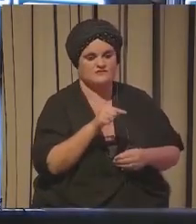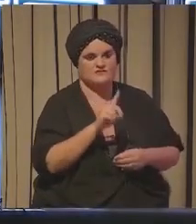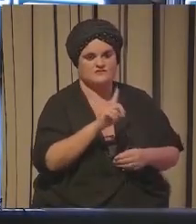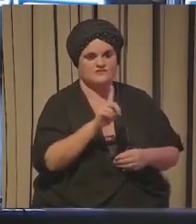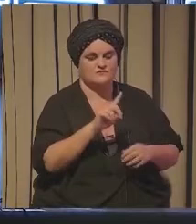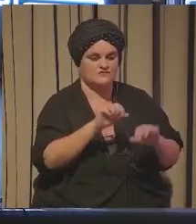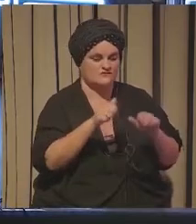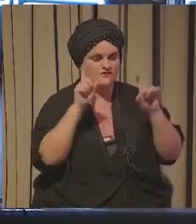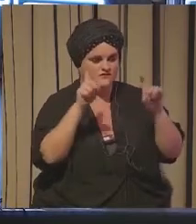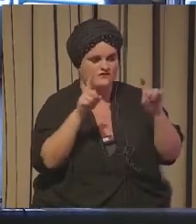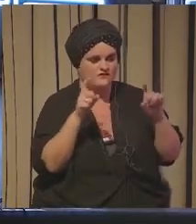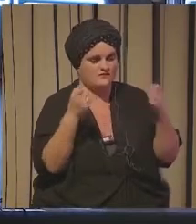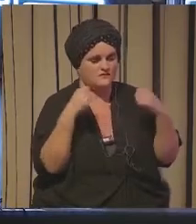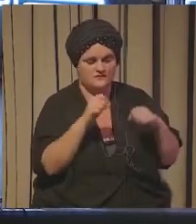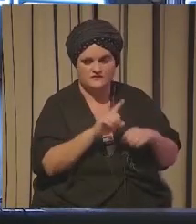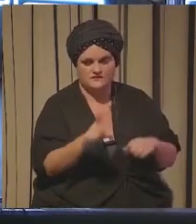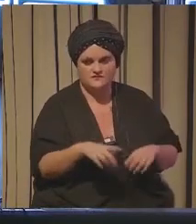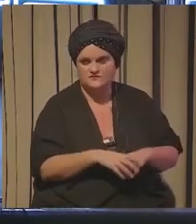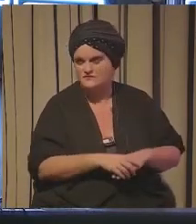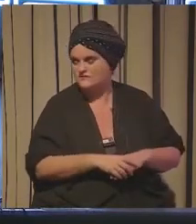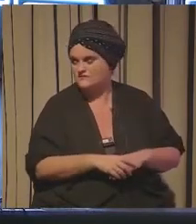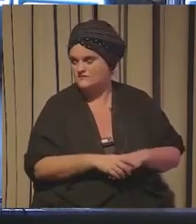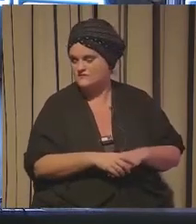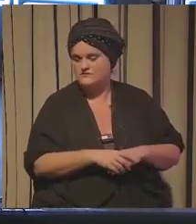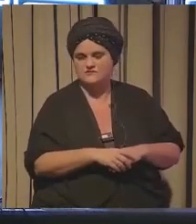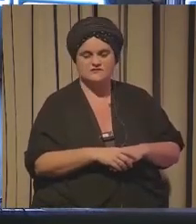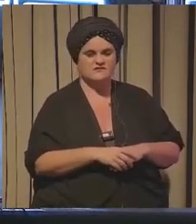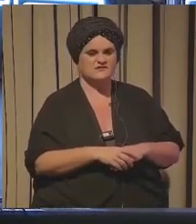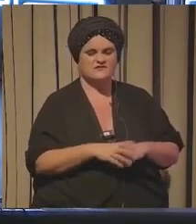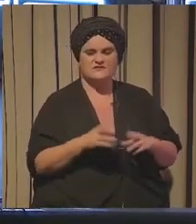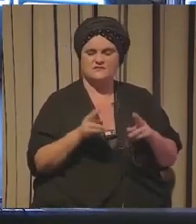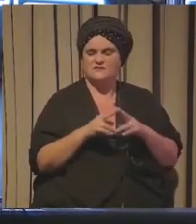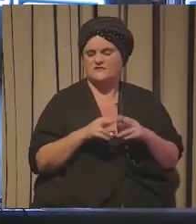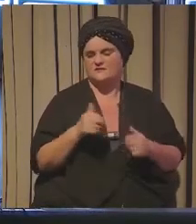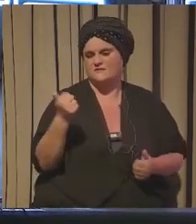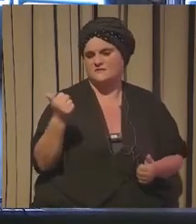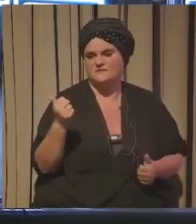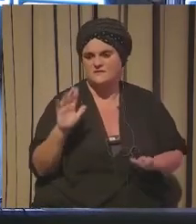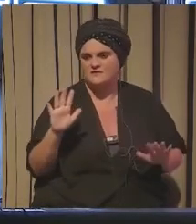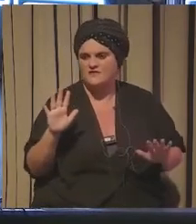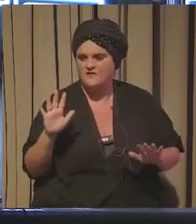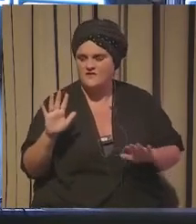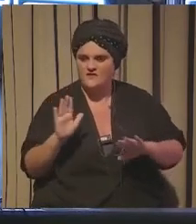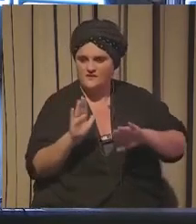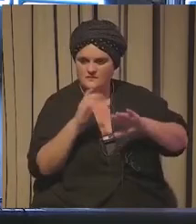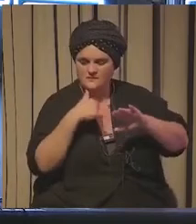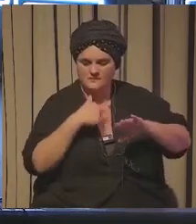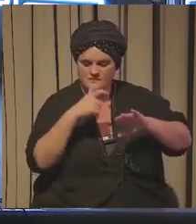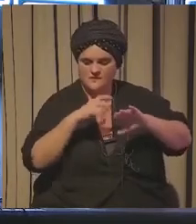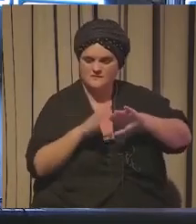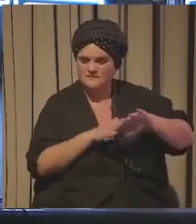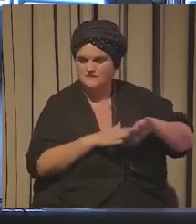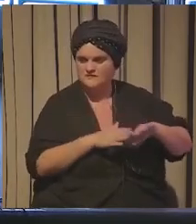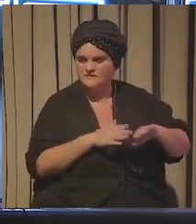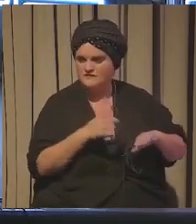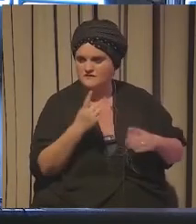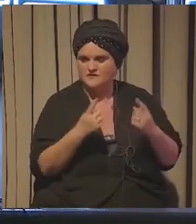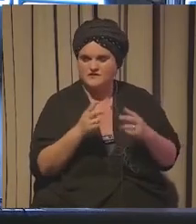forma de educar de manera práctica. Bueno, tengo muchas preguntas, pero quizás ahora podremos pasar al